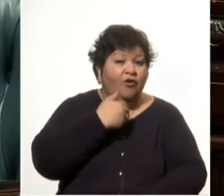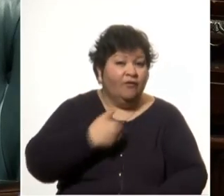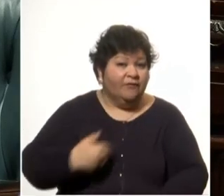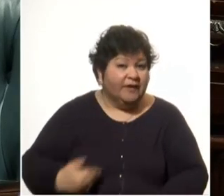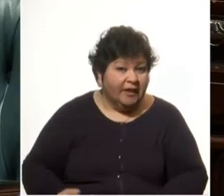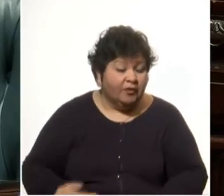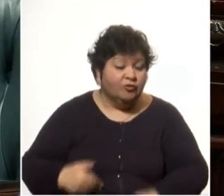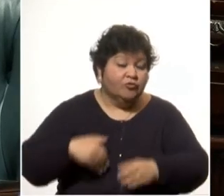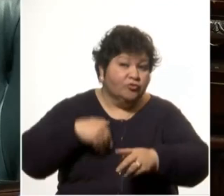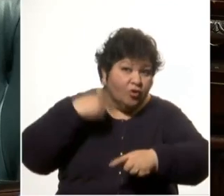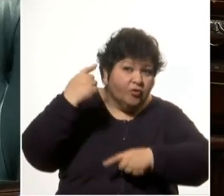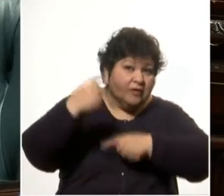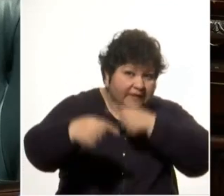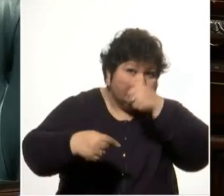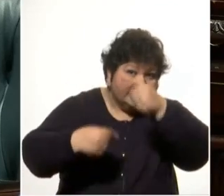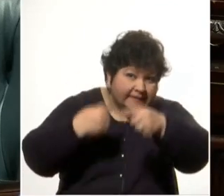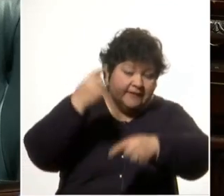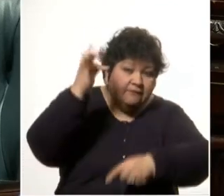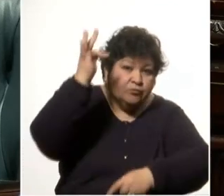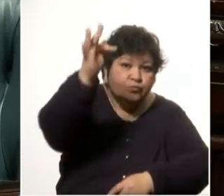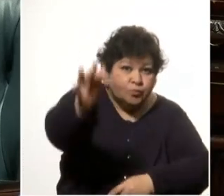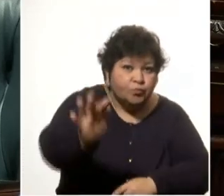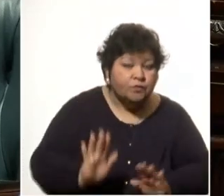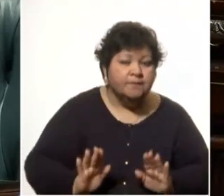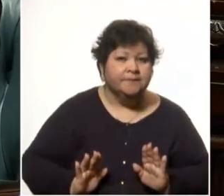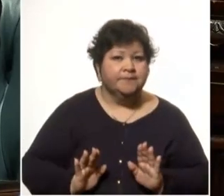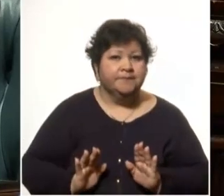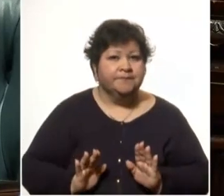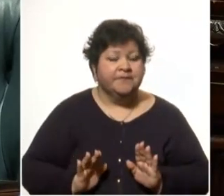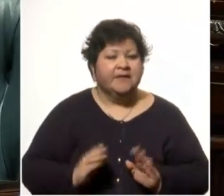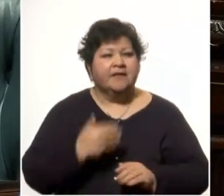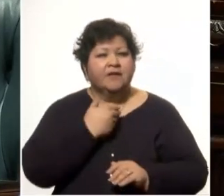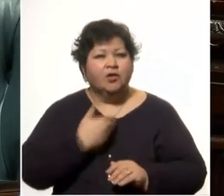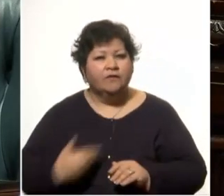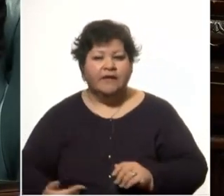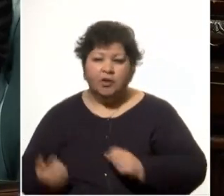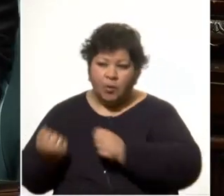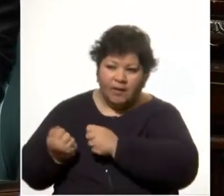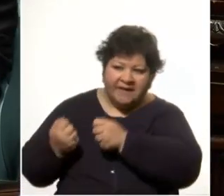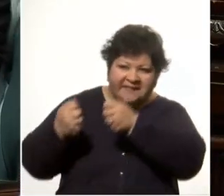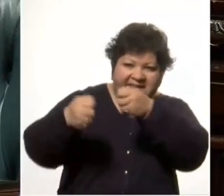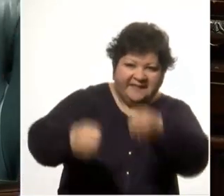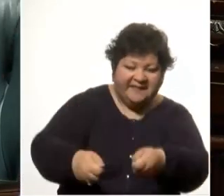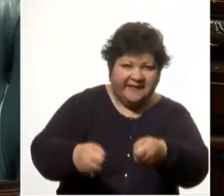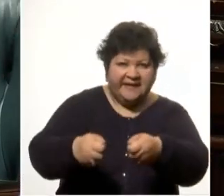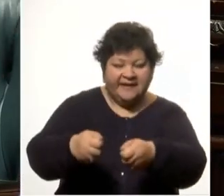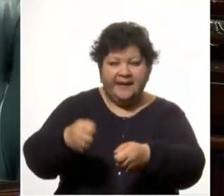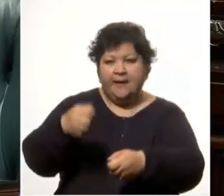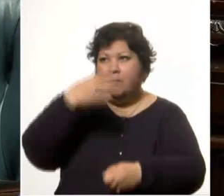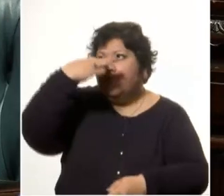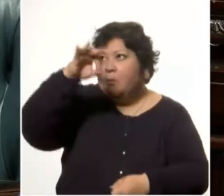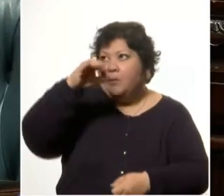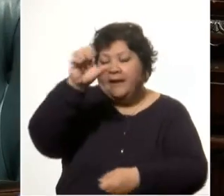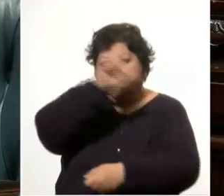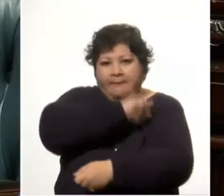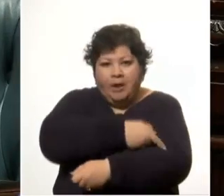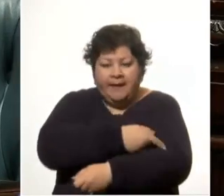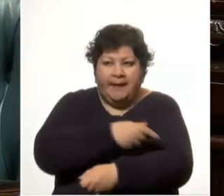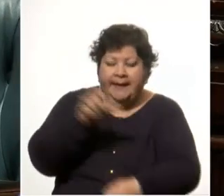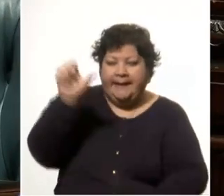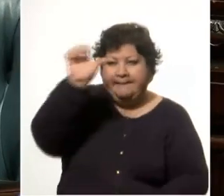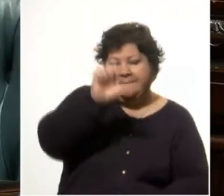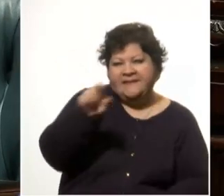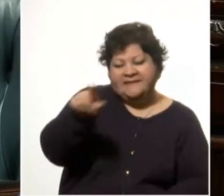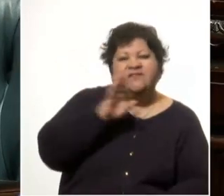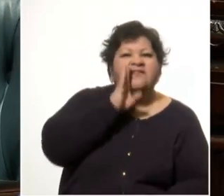de gobierno en el futuro. El gobierno entregó a Catón Nazi el monopolio y de paso también le aseguró